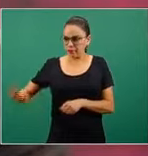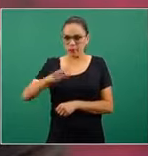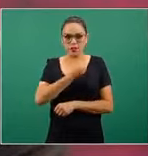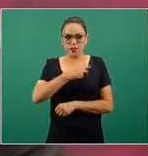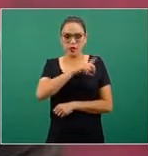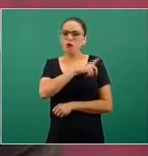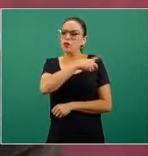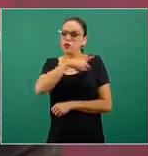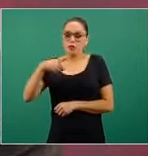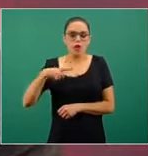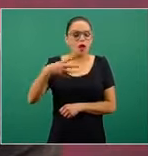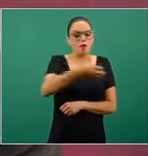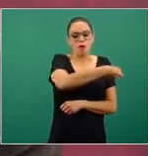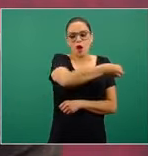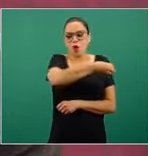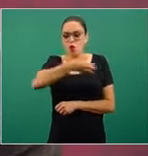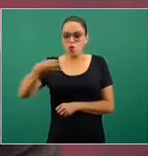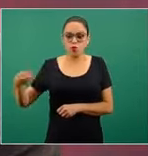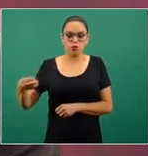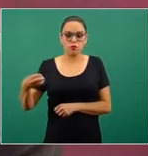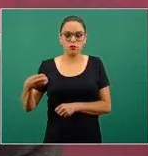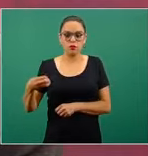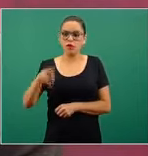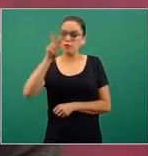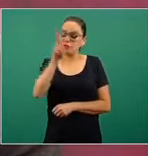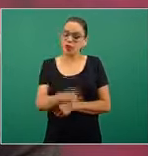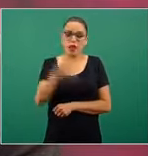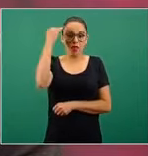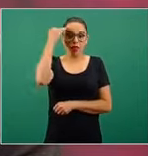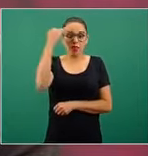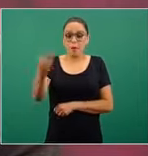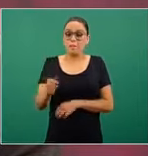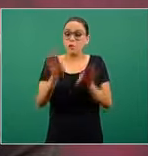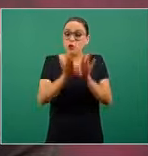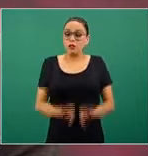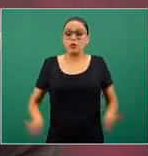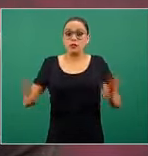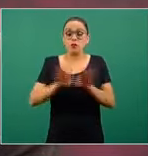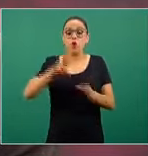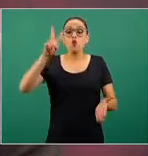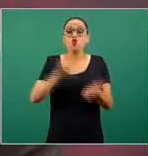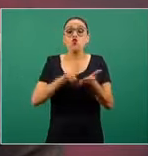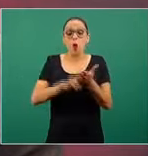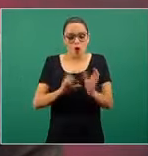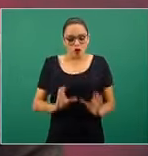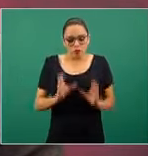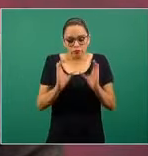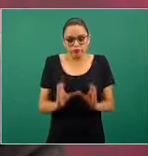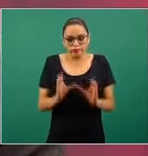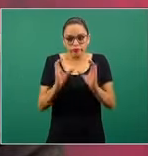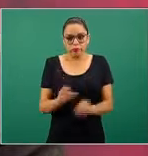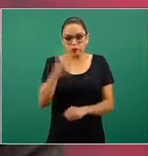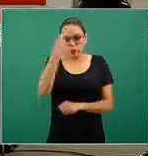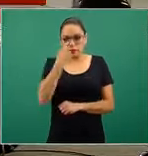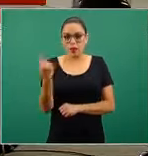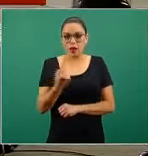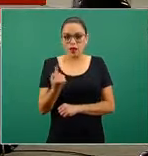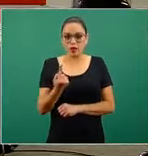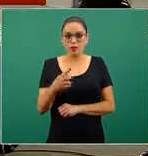orden. El tiempo es crítico porque tenemos que aprovechar cada día para tener la mayor cantidad